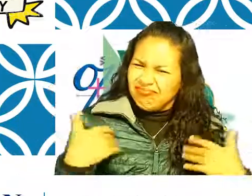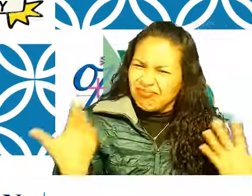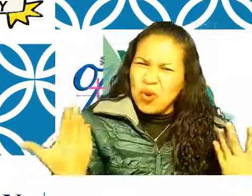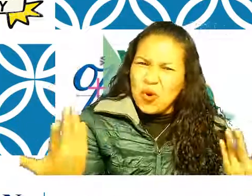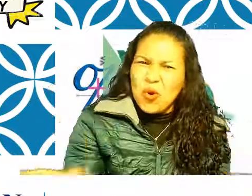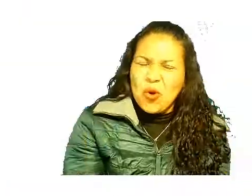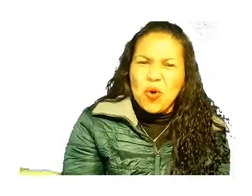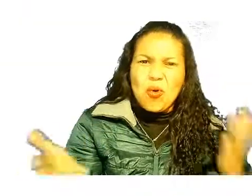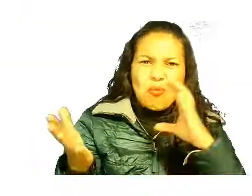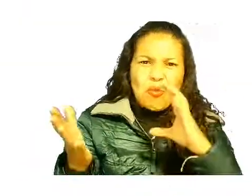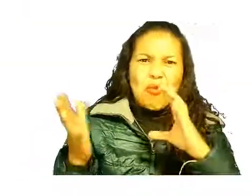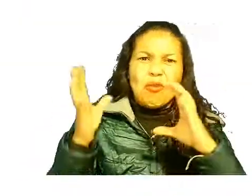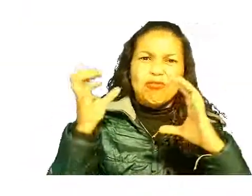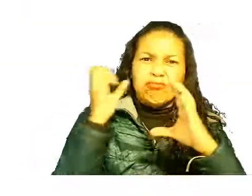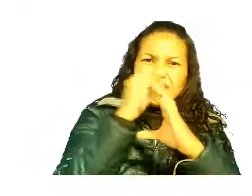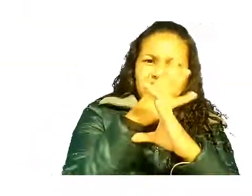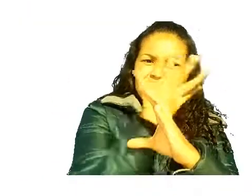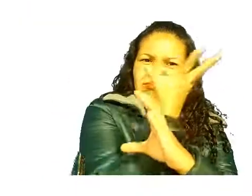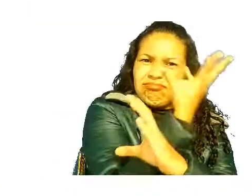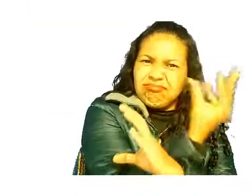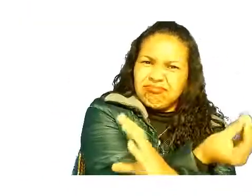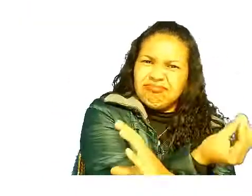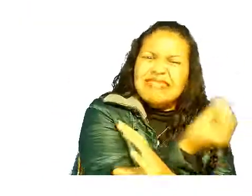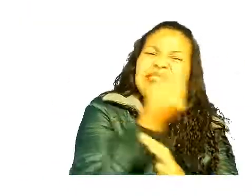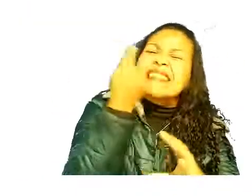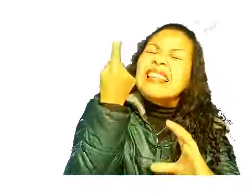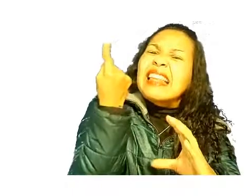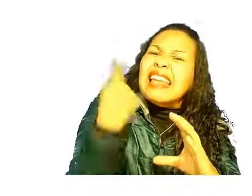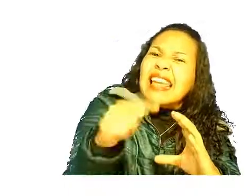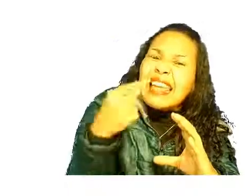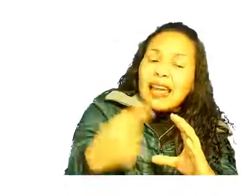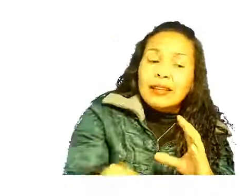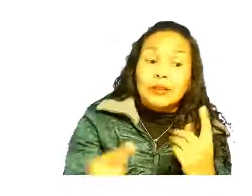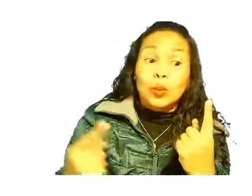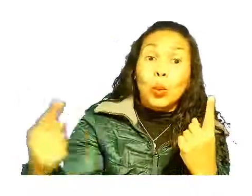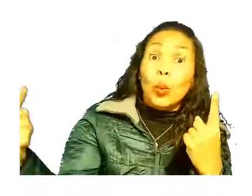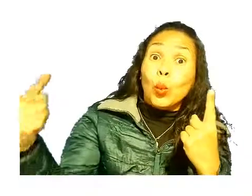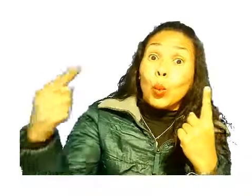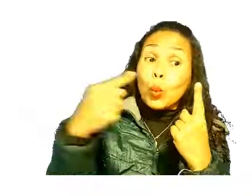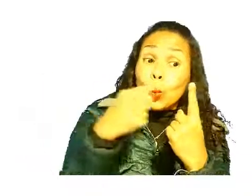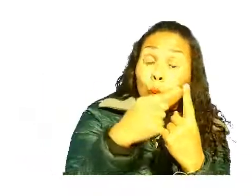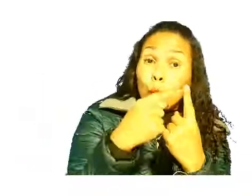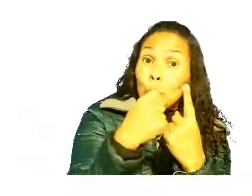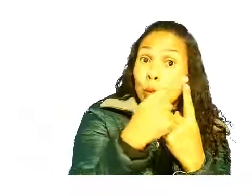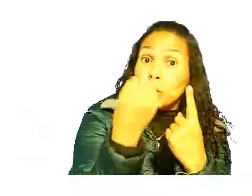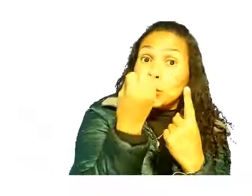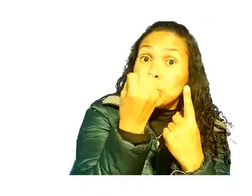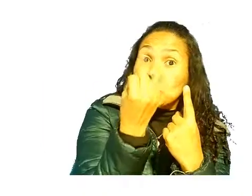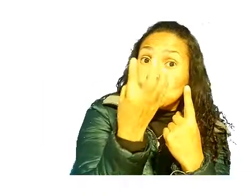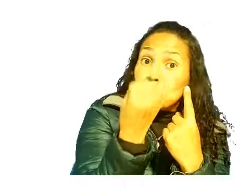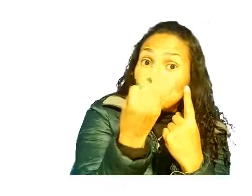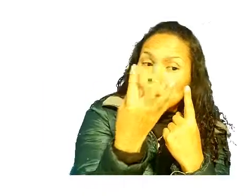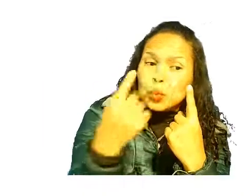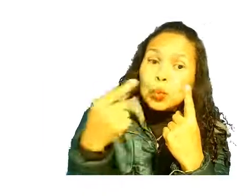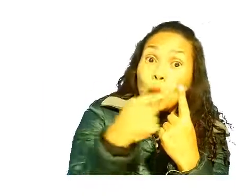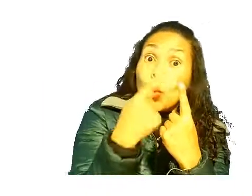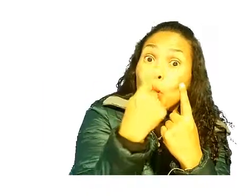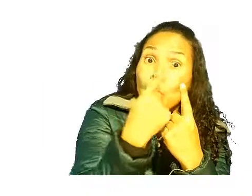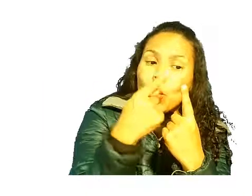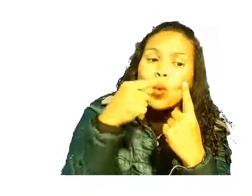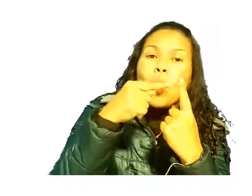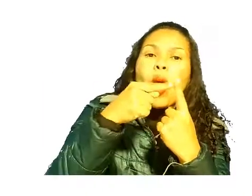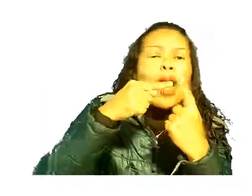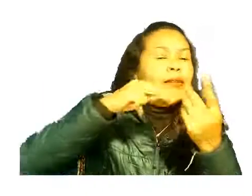común. ¿Qué es factorizar? Factorizar es a un número poderlo